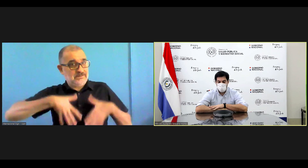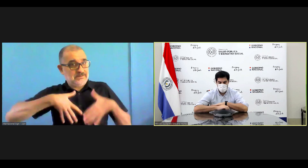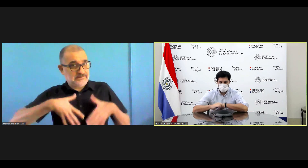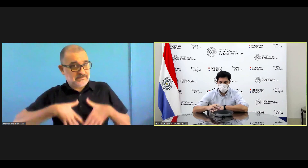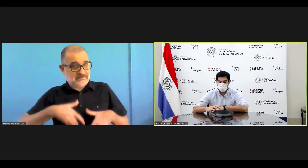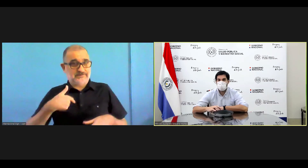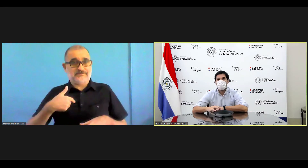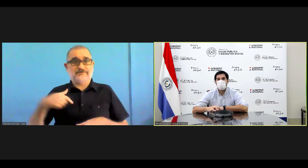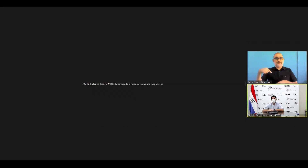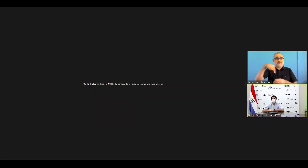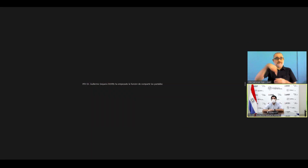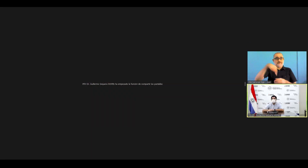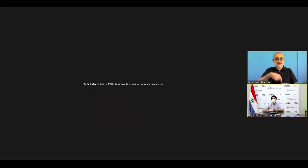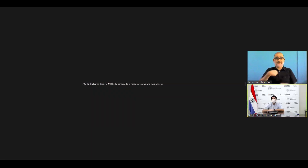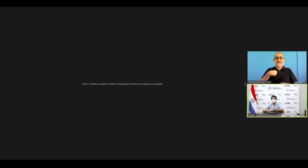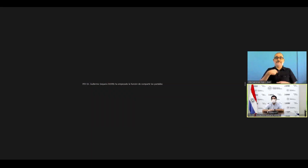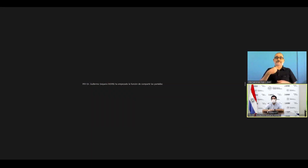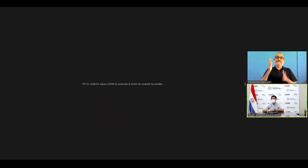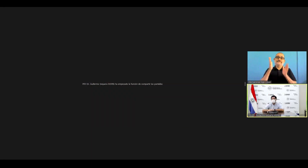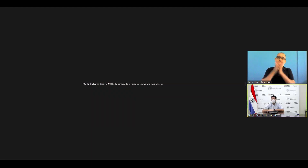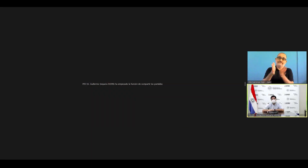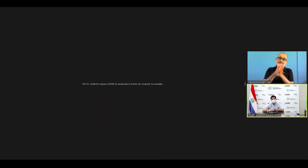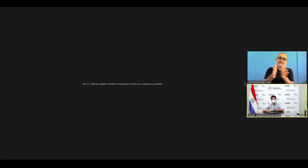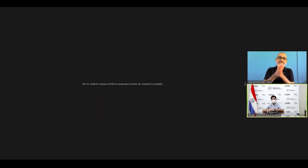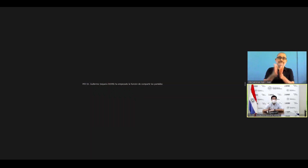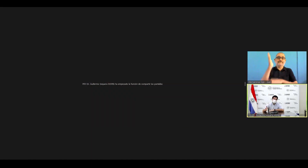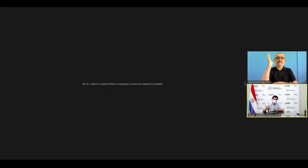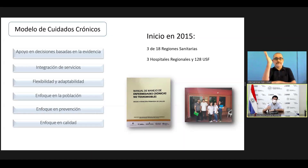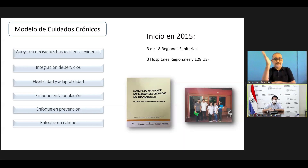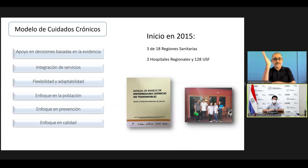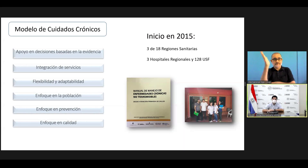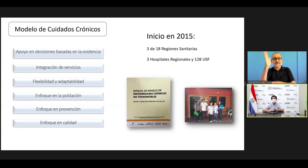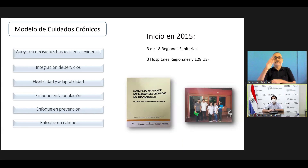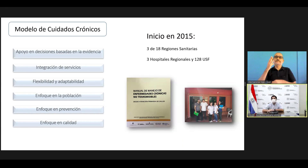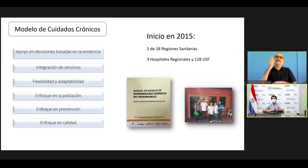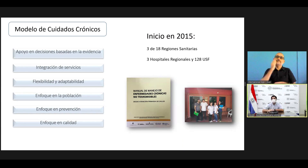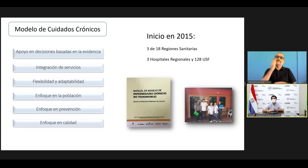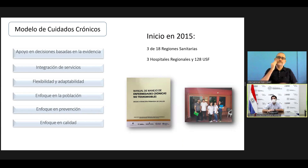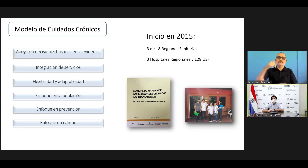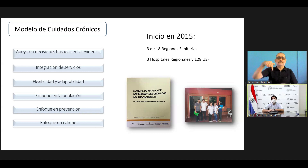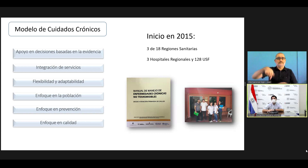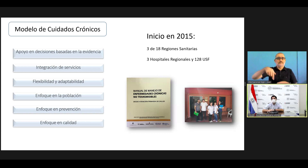Poner la primera diapositiva, la primera.